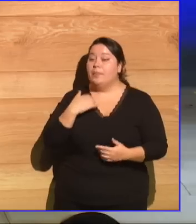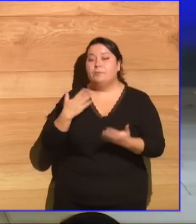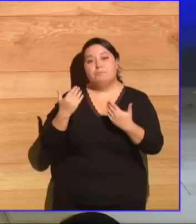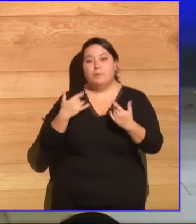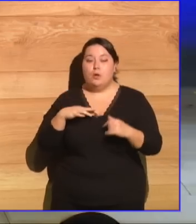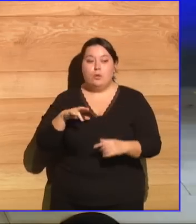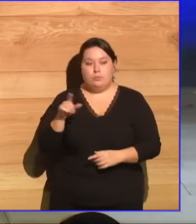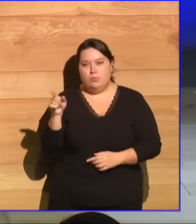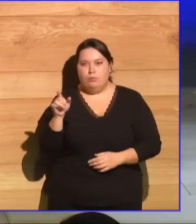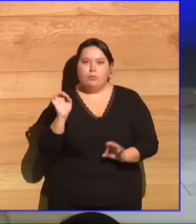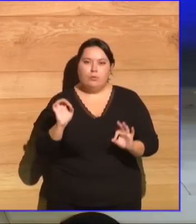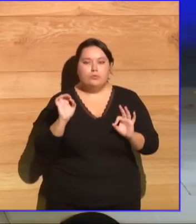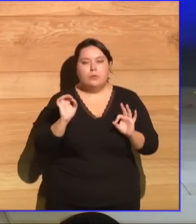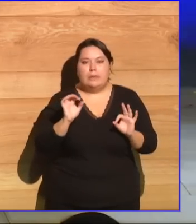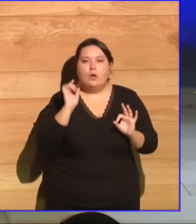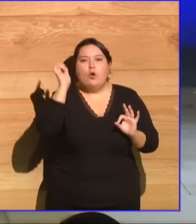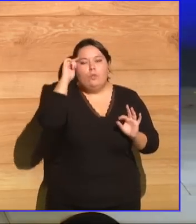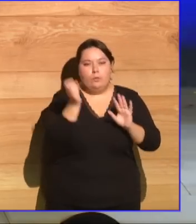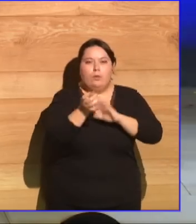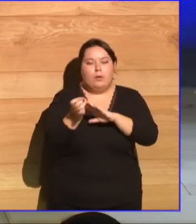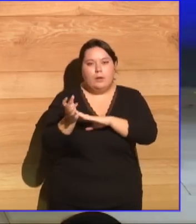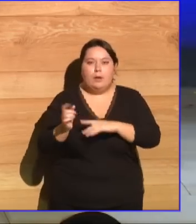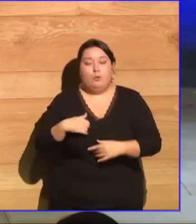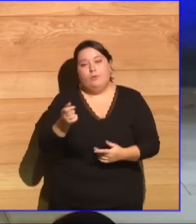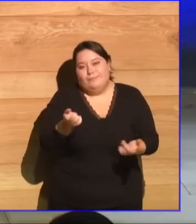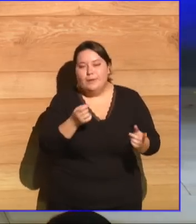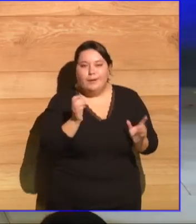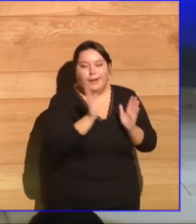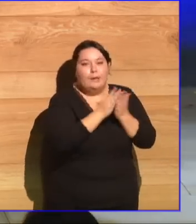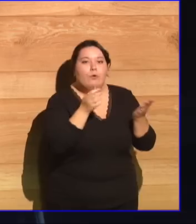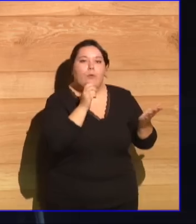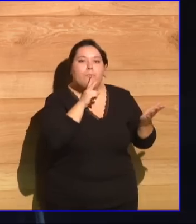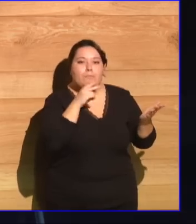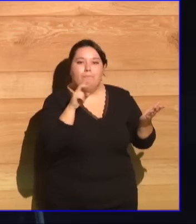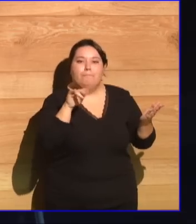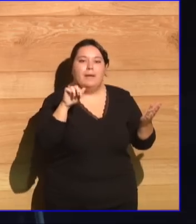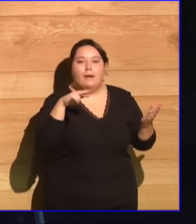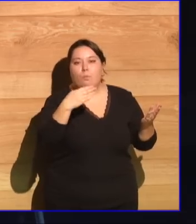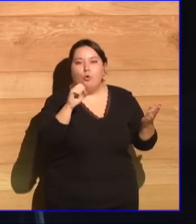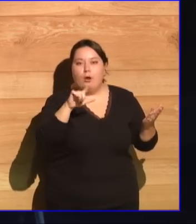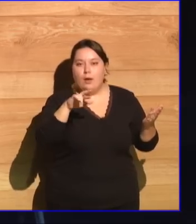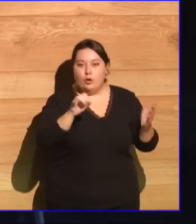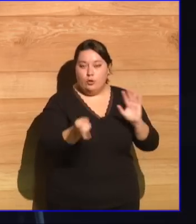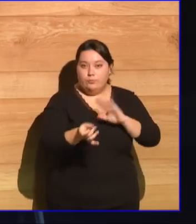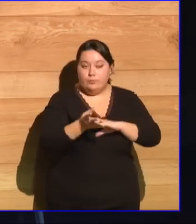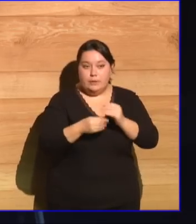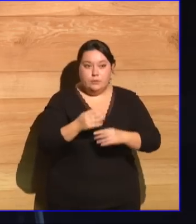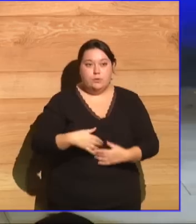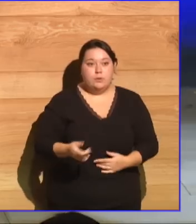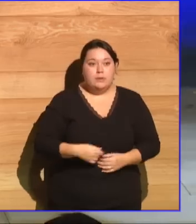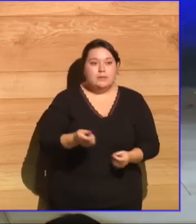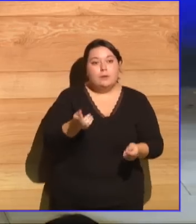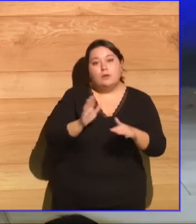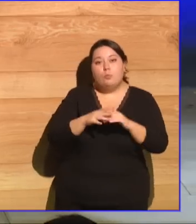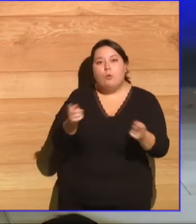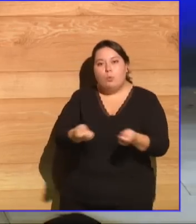Rodrigo es un gran creador de términos. Bueno, ha escrito verbolario, quiero decir. Se inventa los términos. ¿Es probablemente el regalo de las Navidades, verbolario?